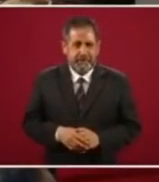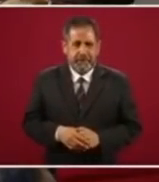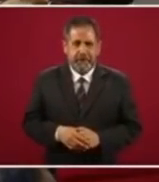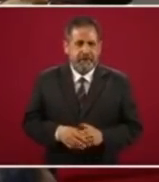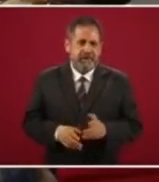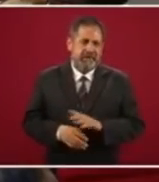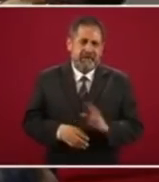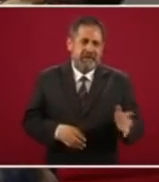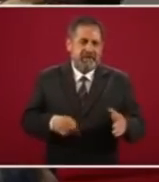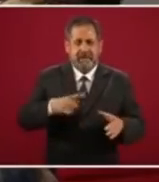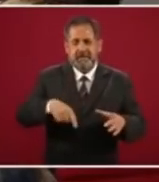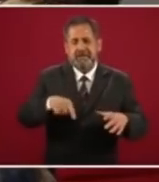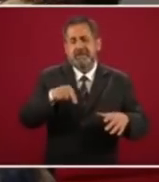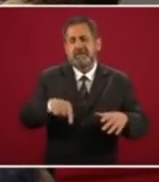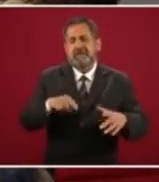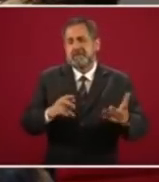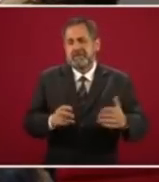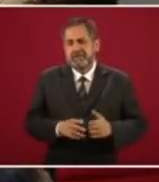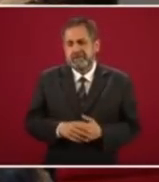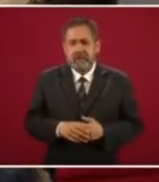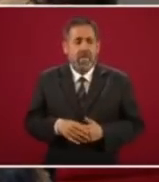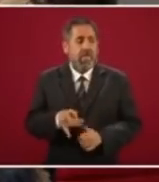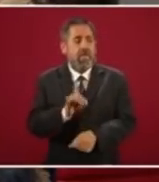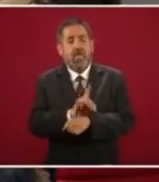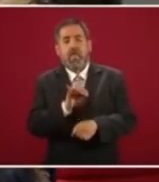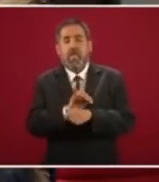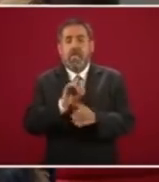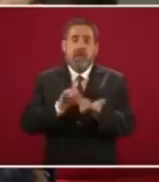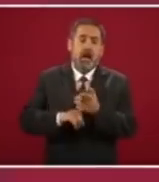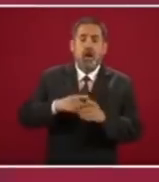dejar de estar simulando.